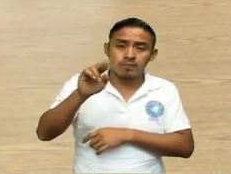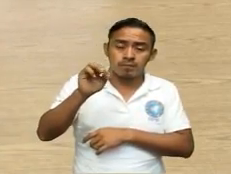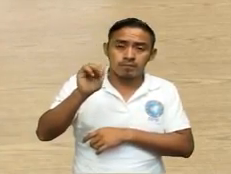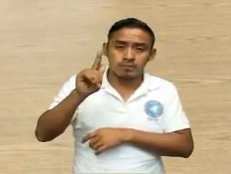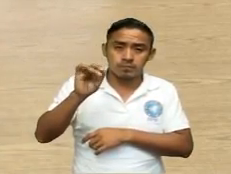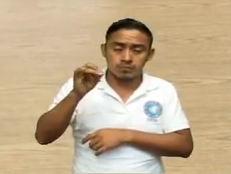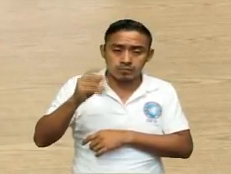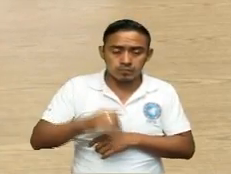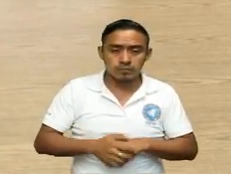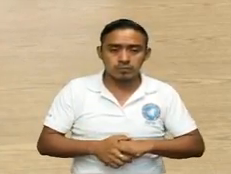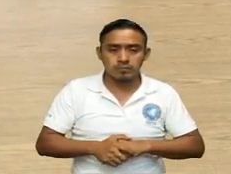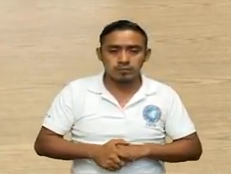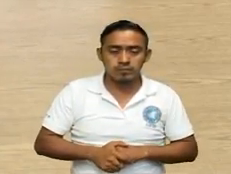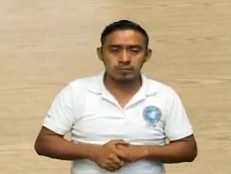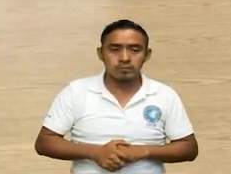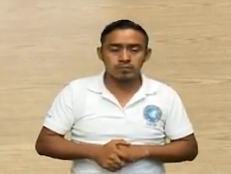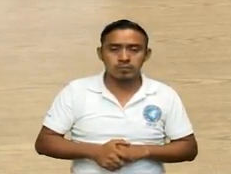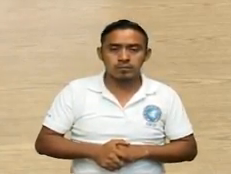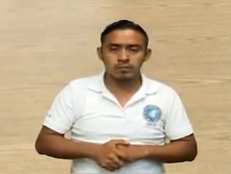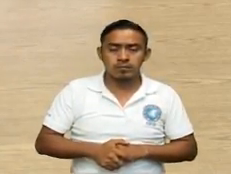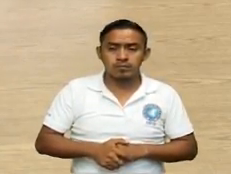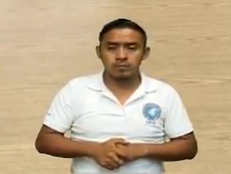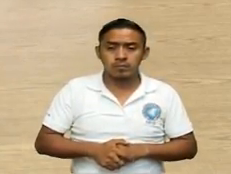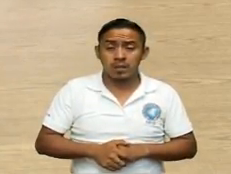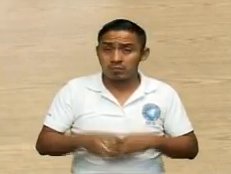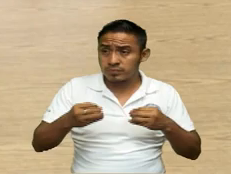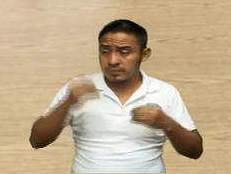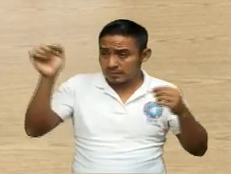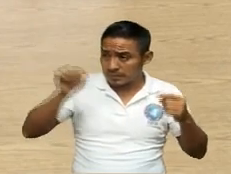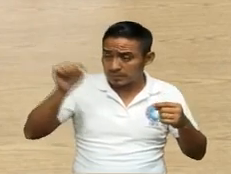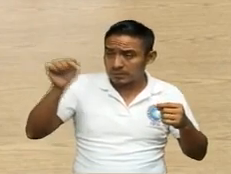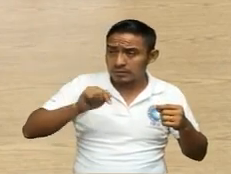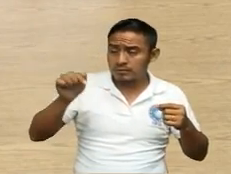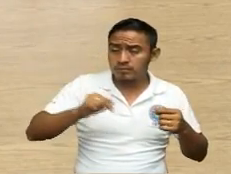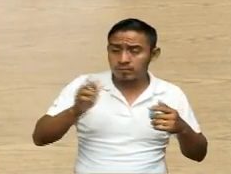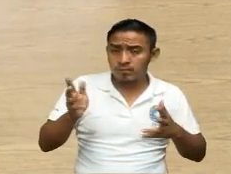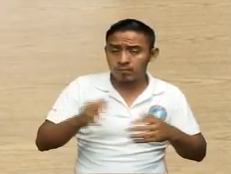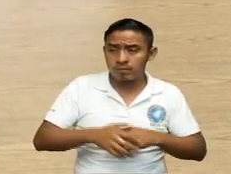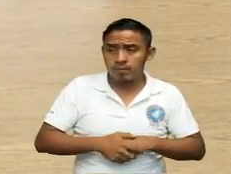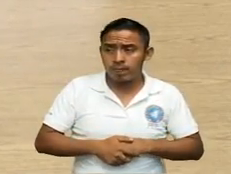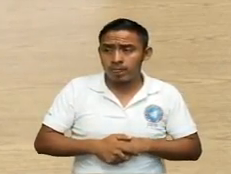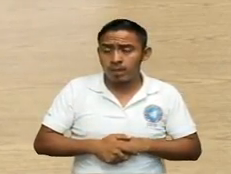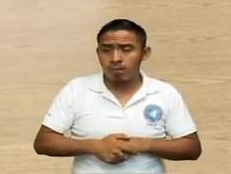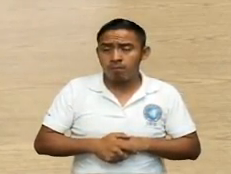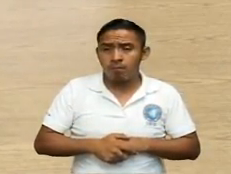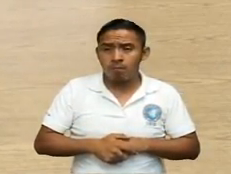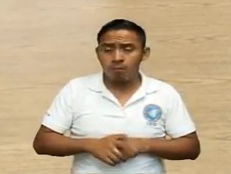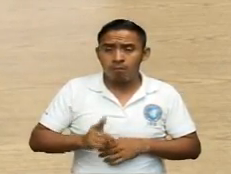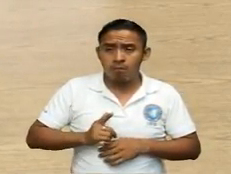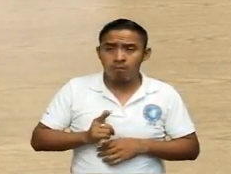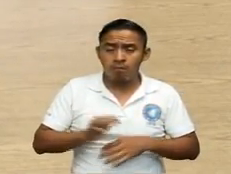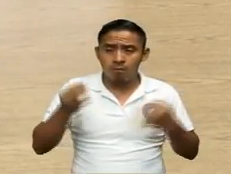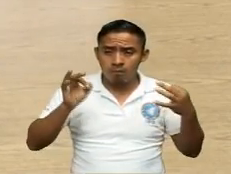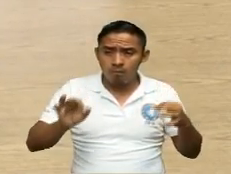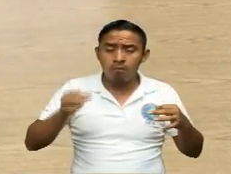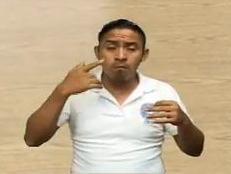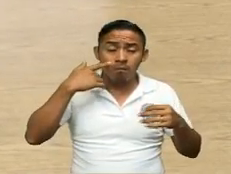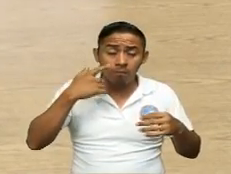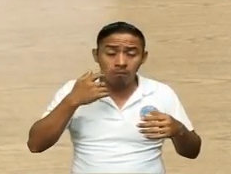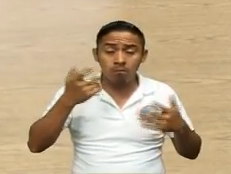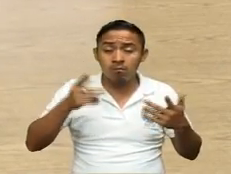muy, ¿cómo se llama la palabra? Muy concurrido, porque tiene la fama, pues, de que están los mejores especialistas.